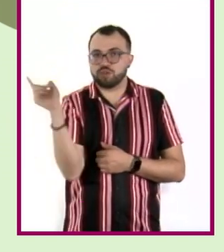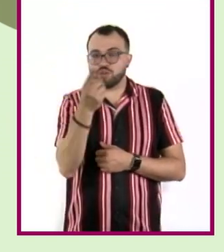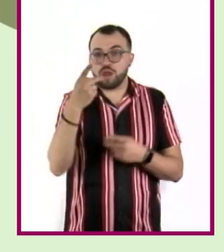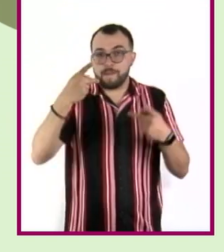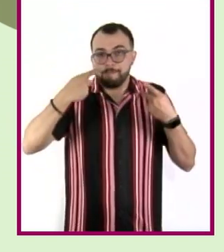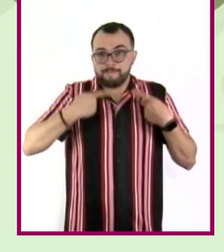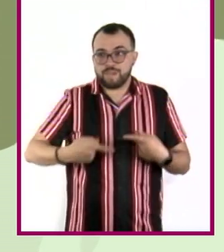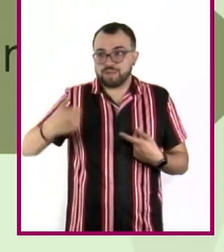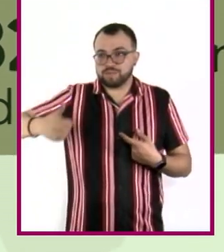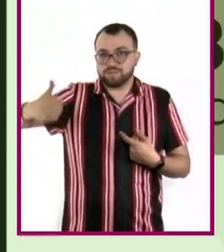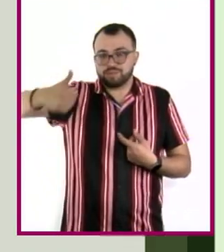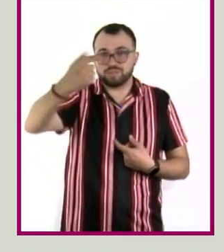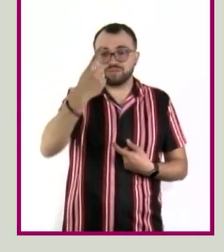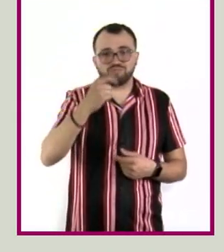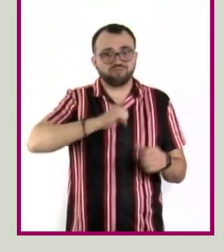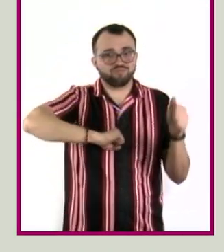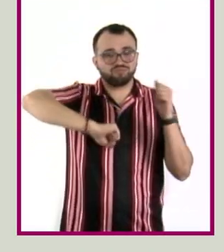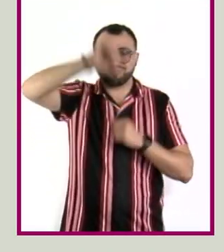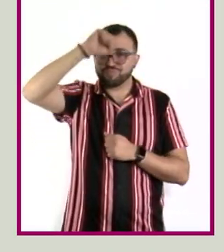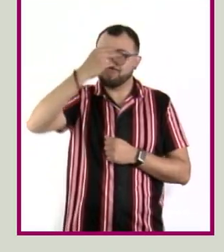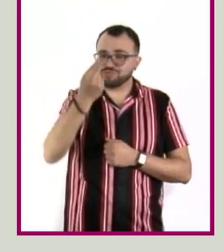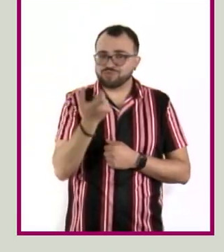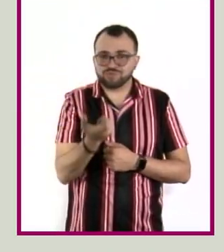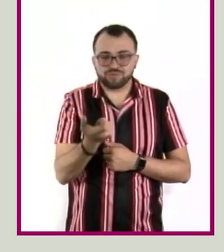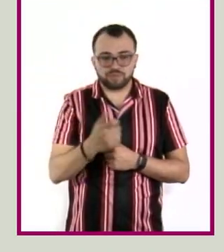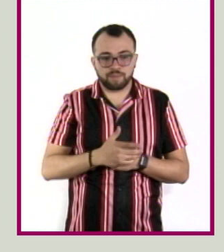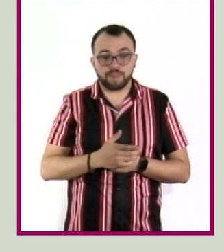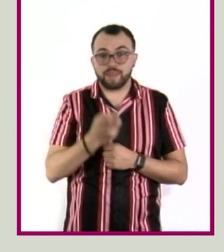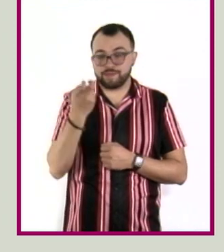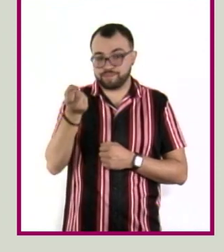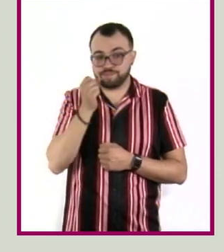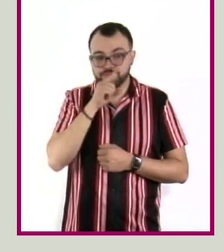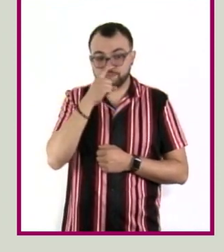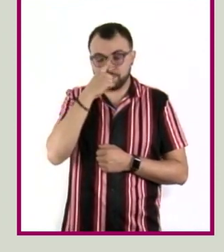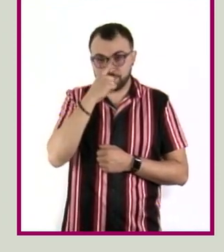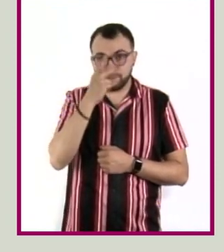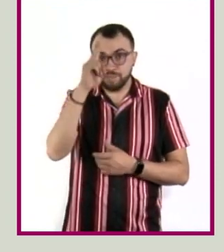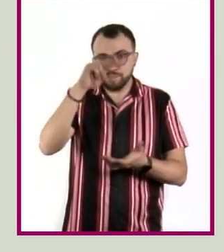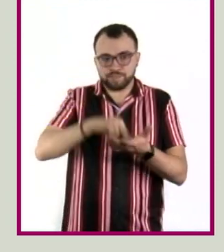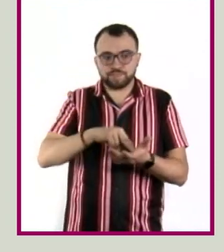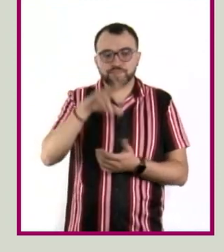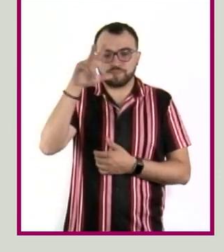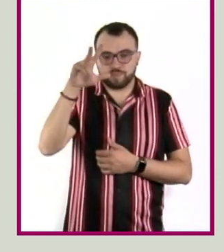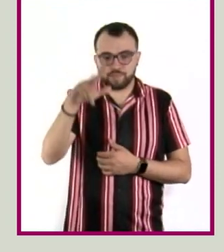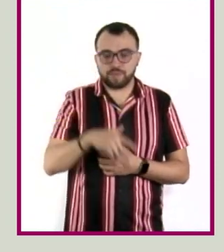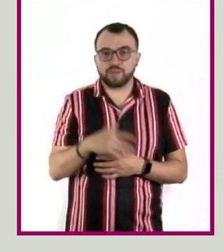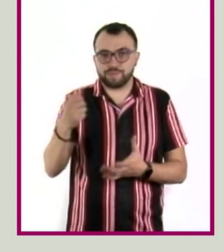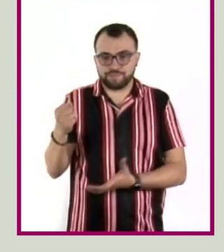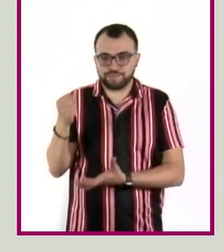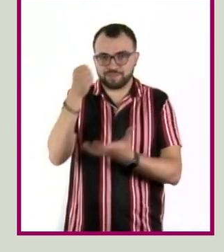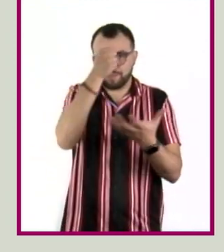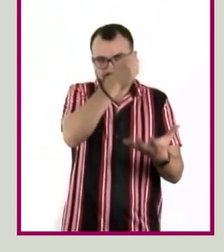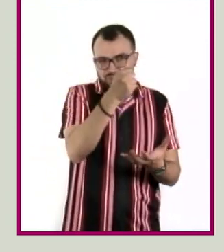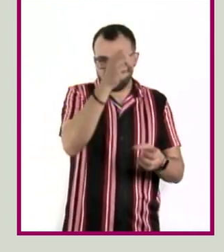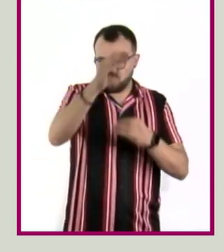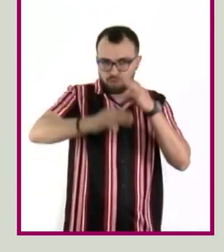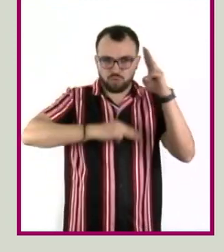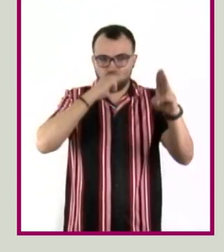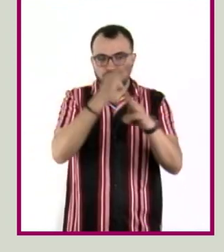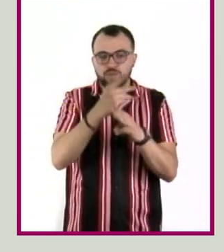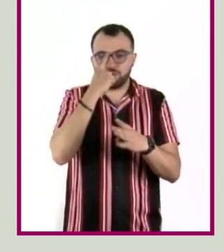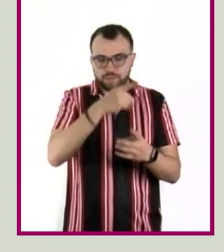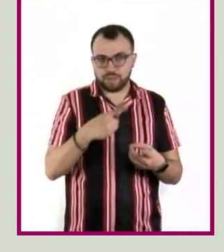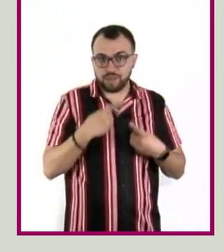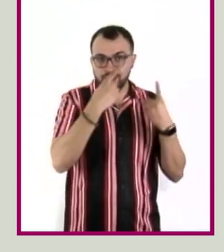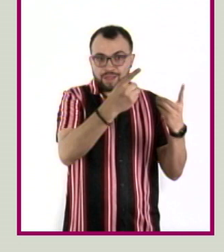el fin de la Guerra Fría. Ese mismo año, 2018, del total del presupuesto global destinado a la industria